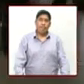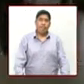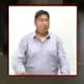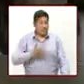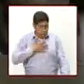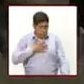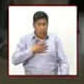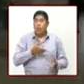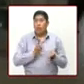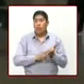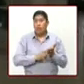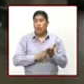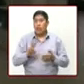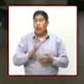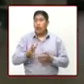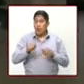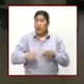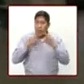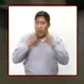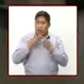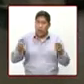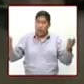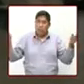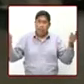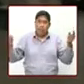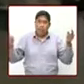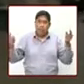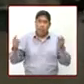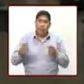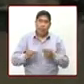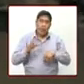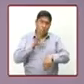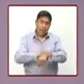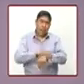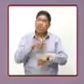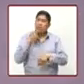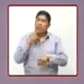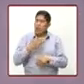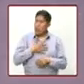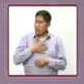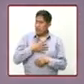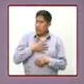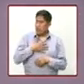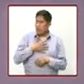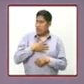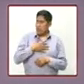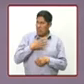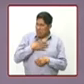Si yo firmo, tengo que estar el viernes aquí declarando bajo pena de aprehensión, decía.